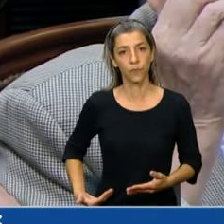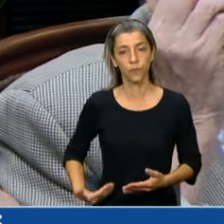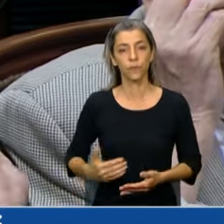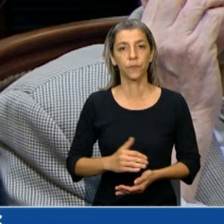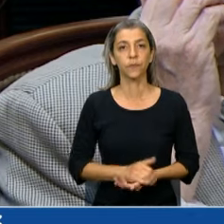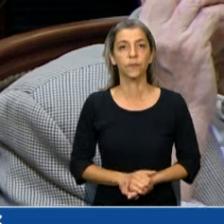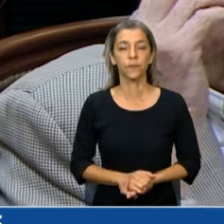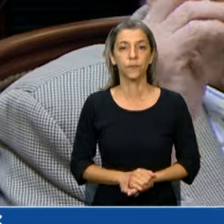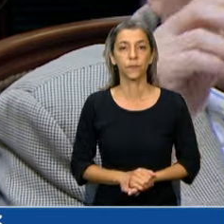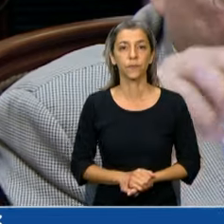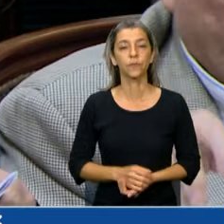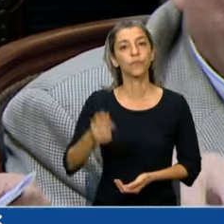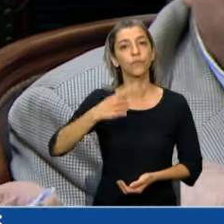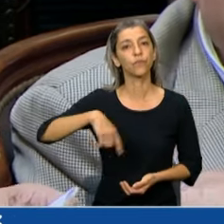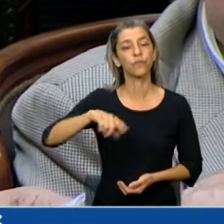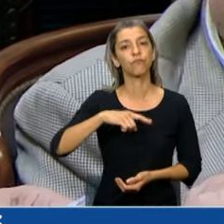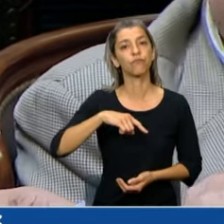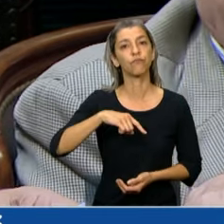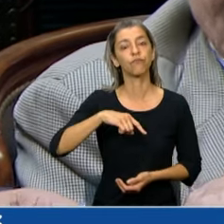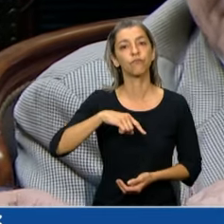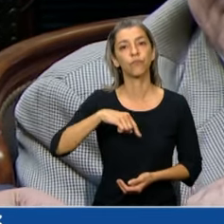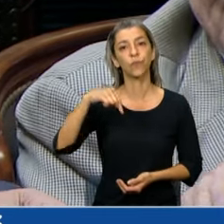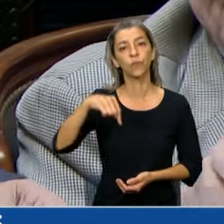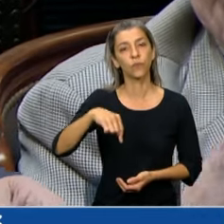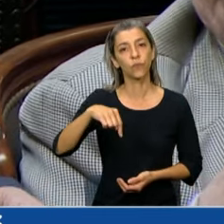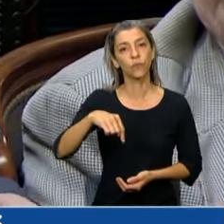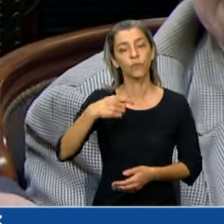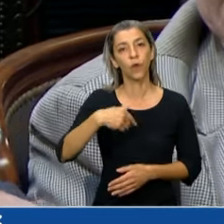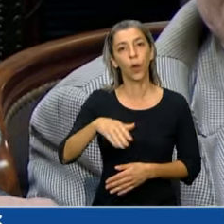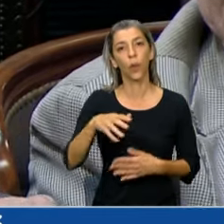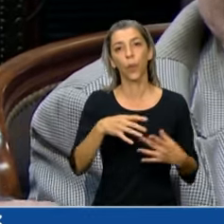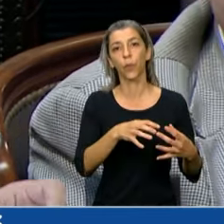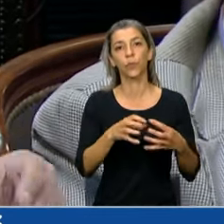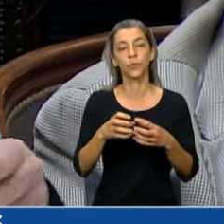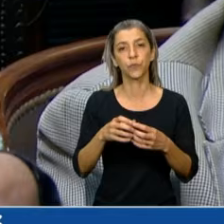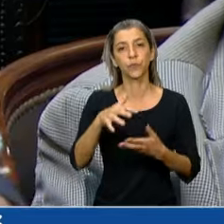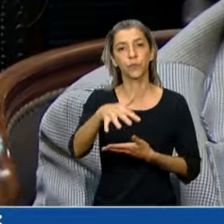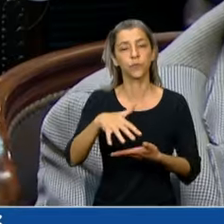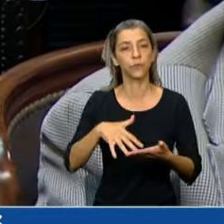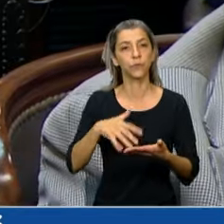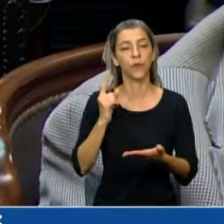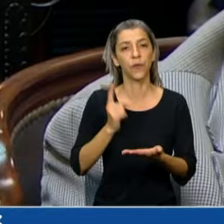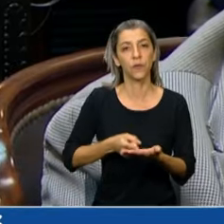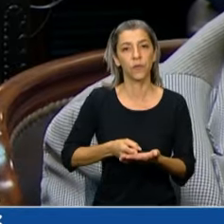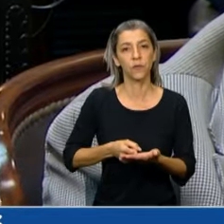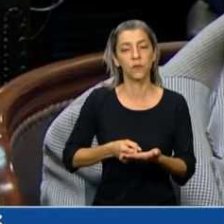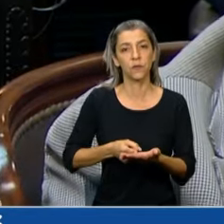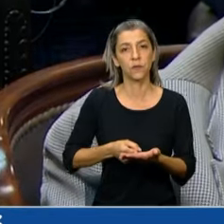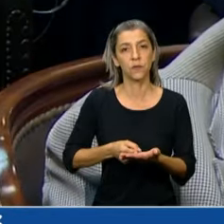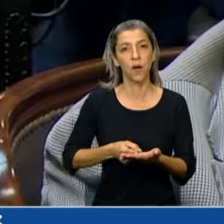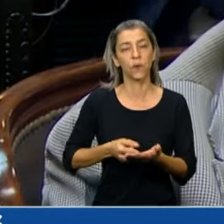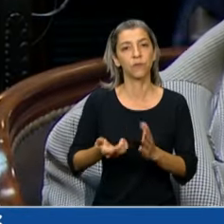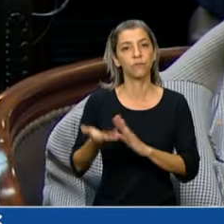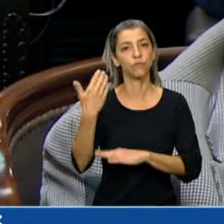presidenta venimos a tratar el dictamen emitido en el plenario